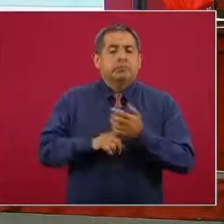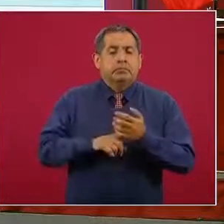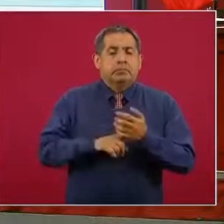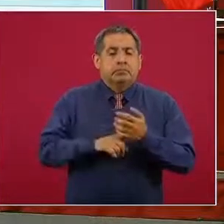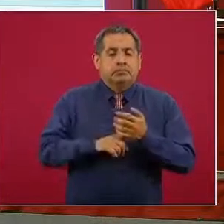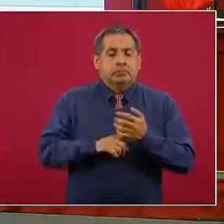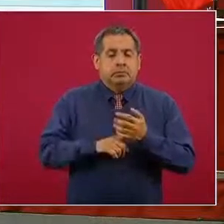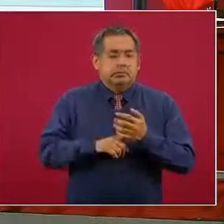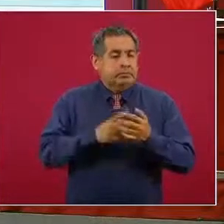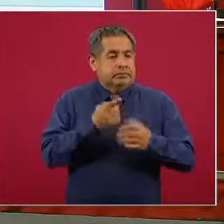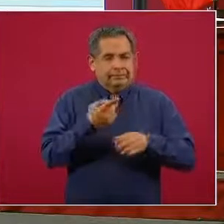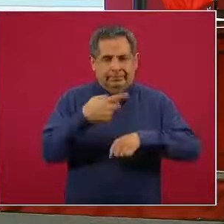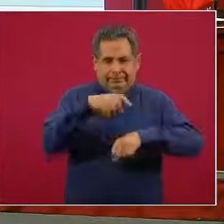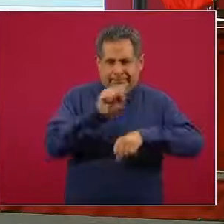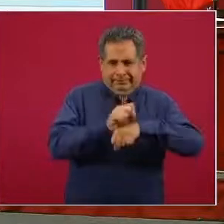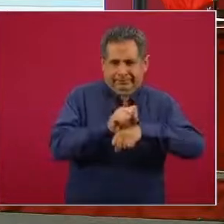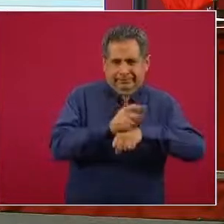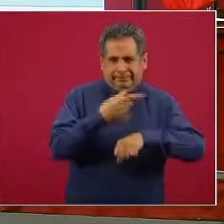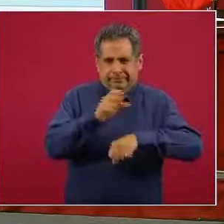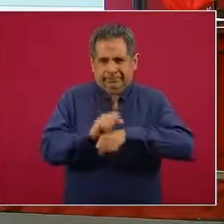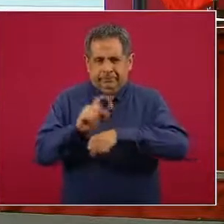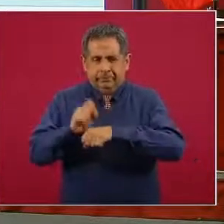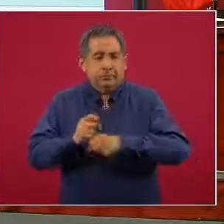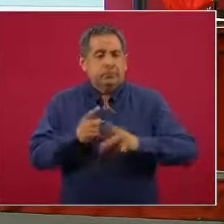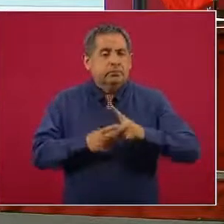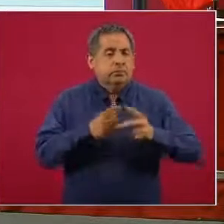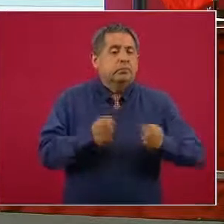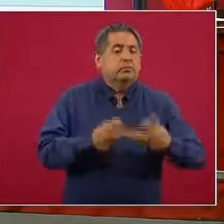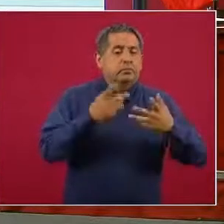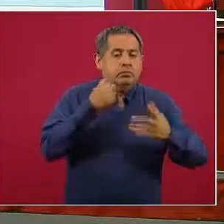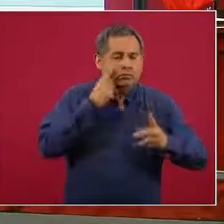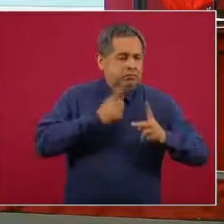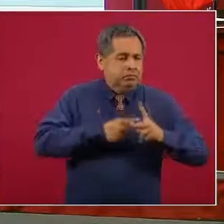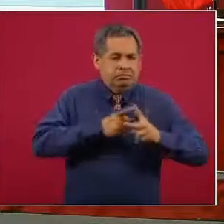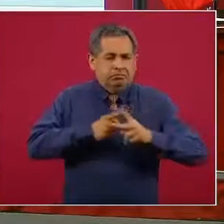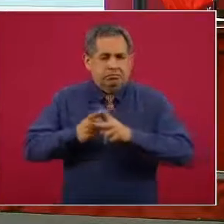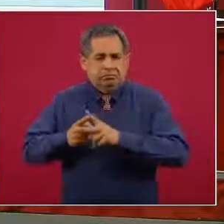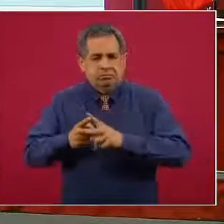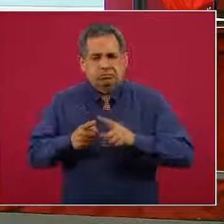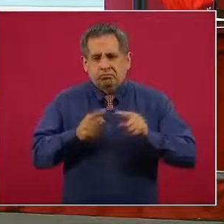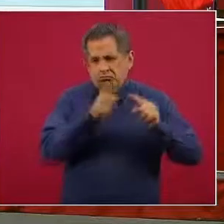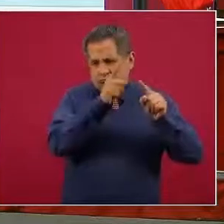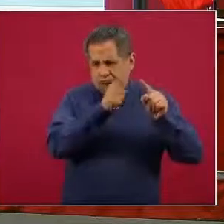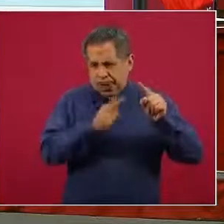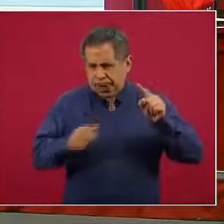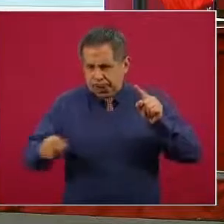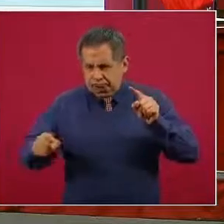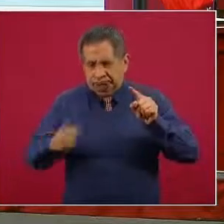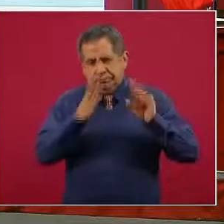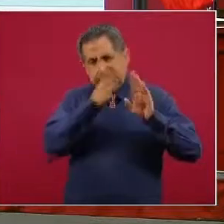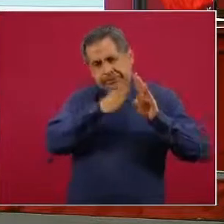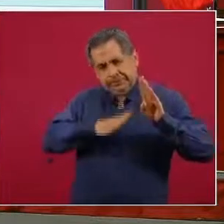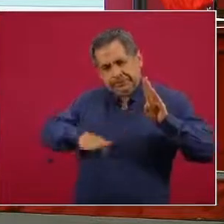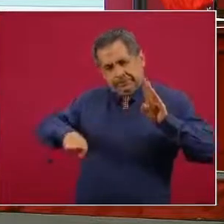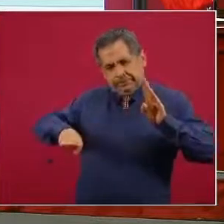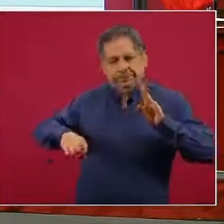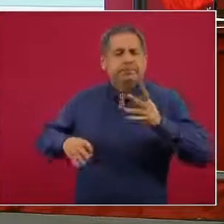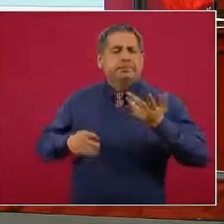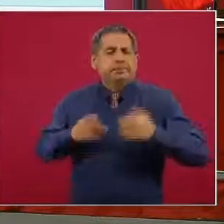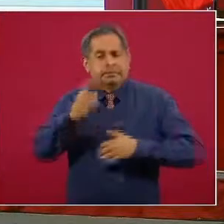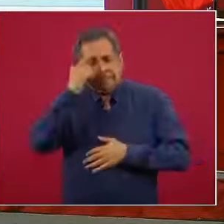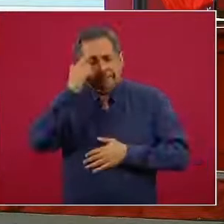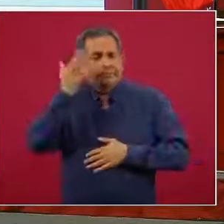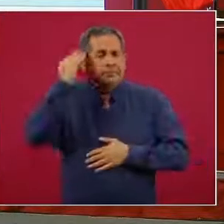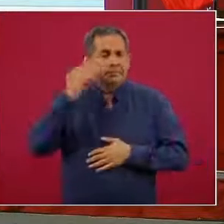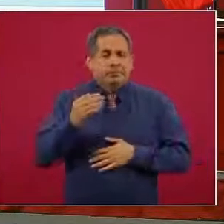semanales son los puntos, la estimación paramétrica es esta curva. Y habíamos llegado a un punto donde